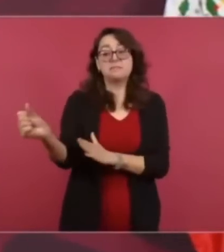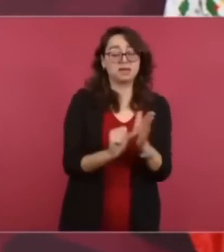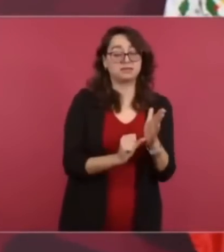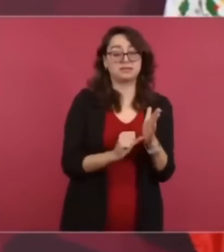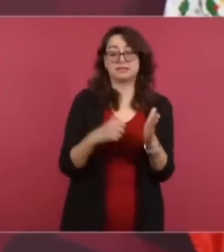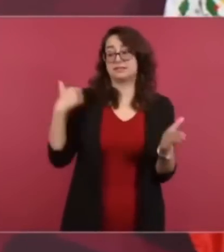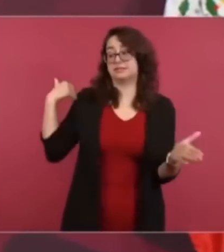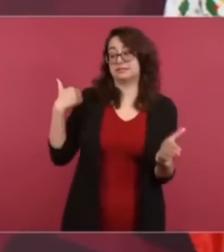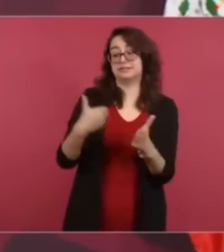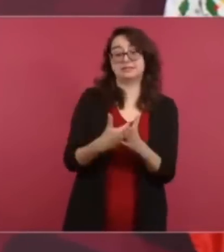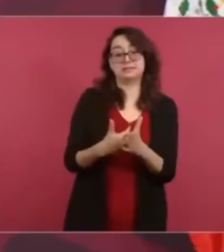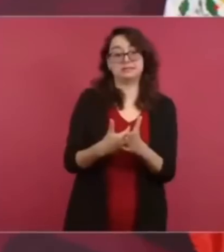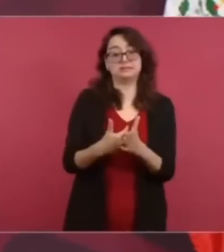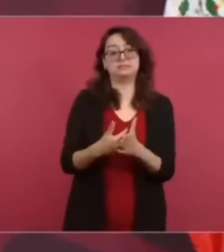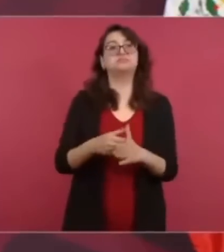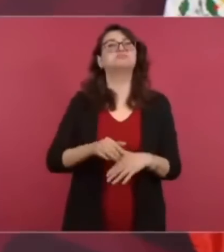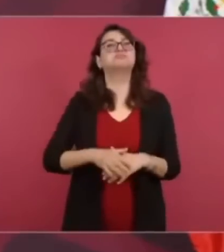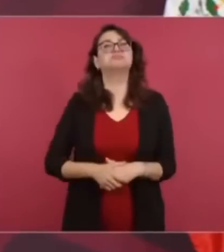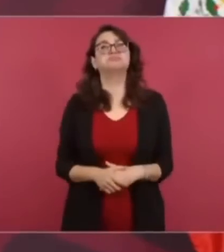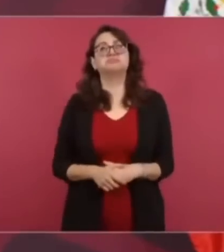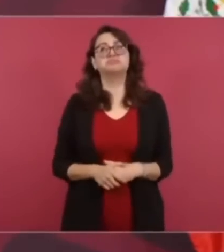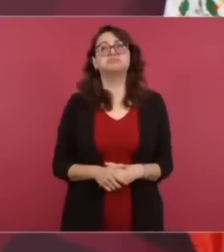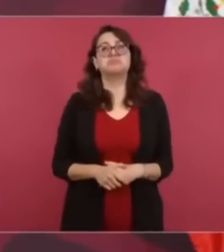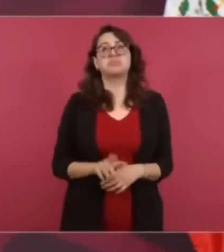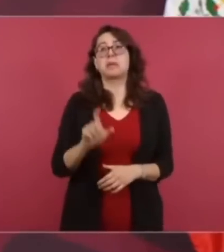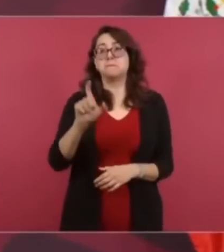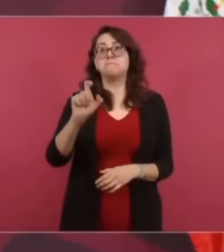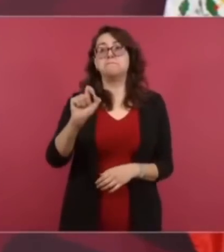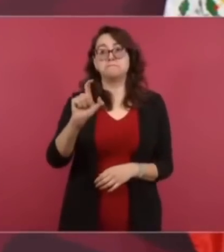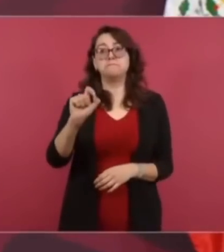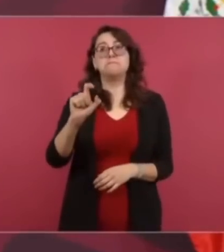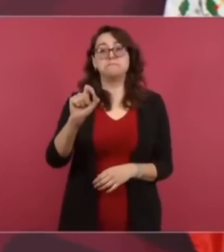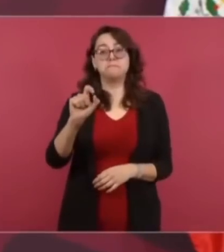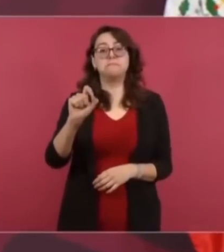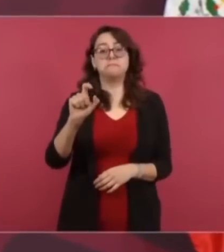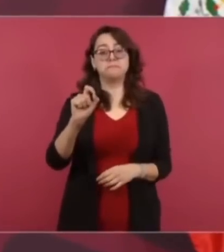como a 20